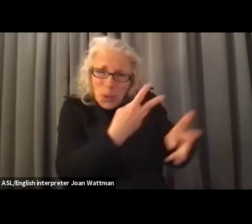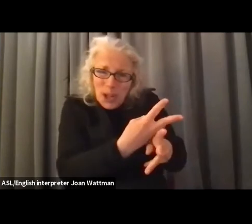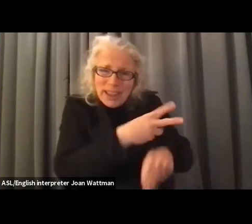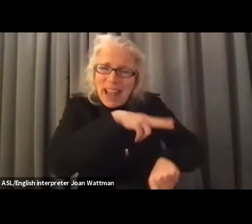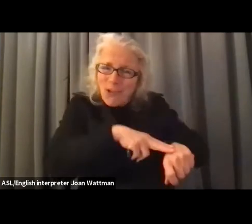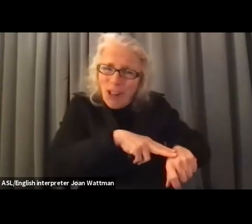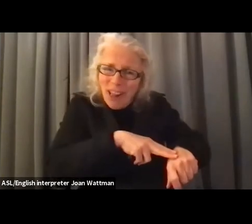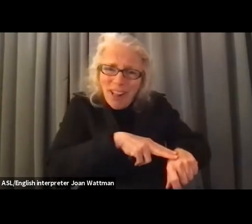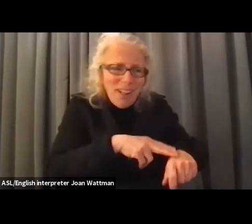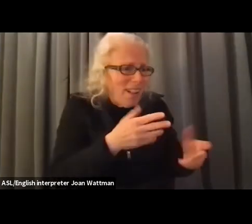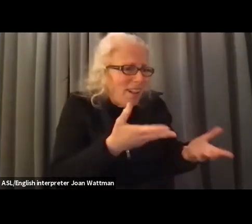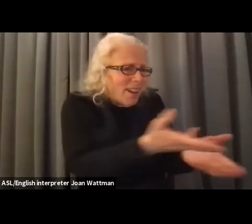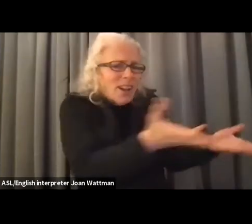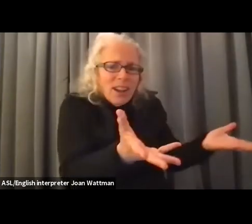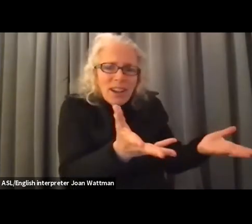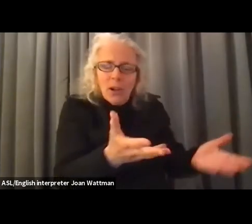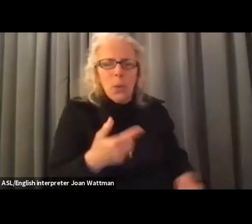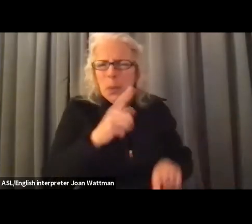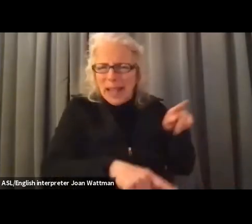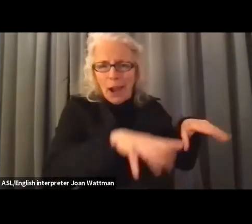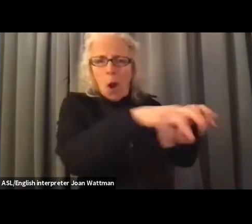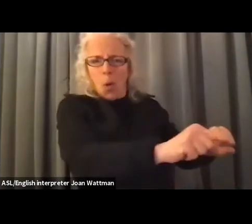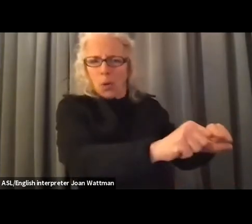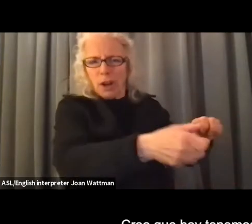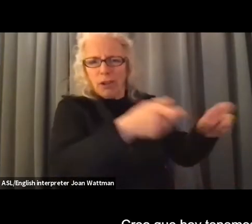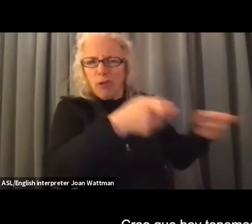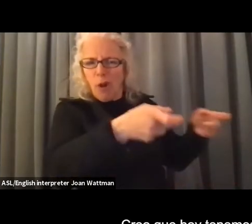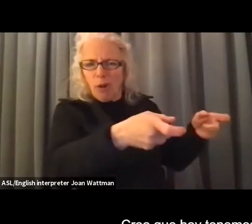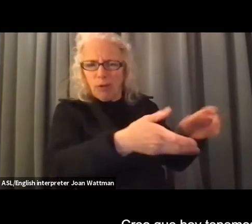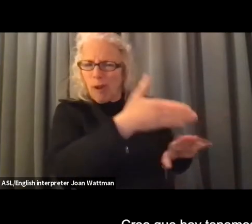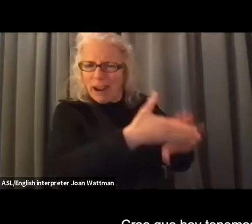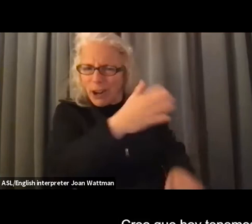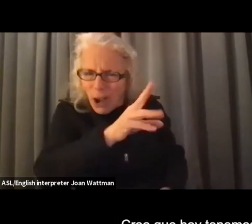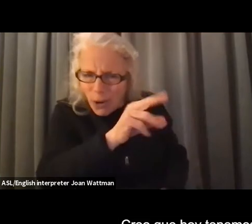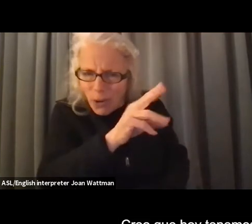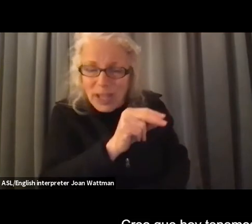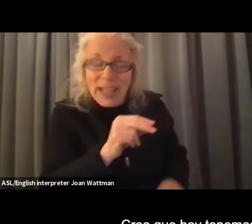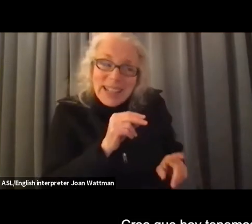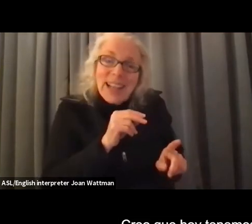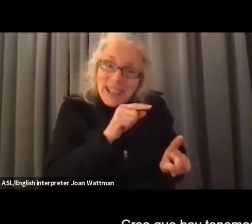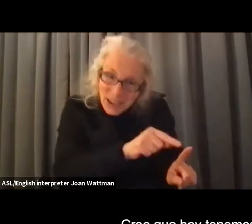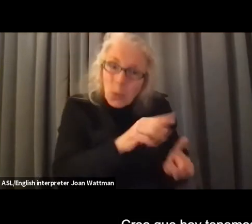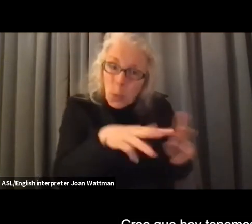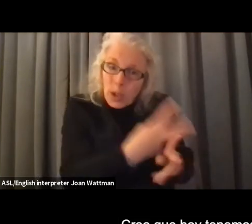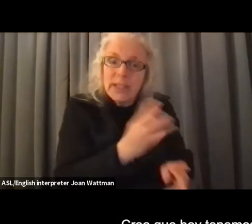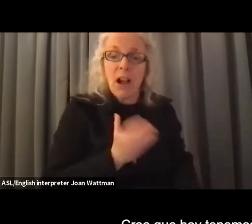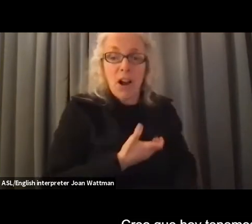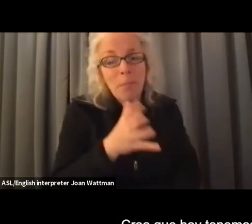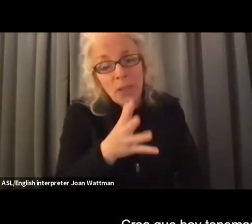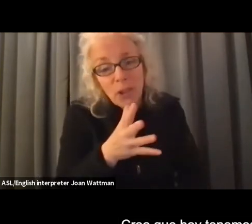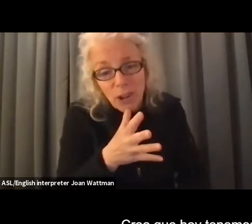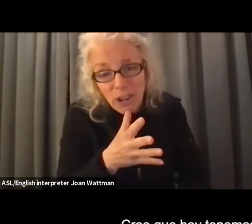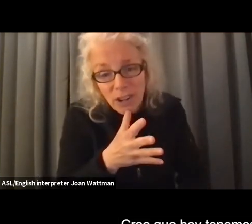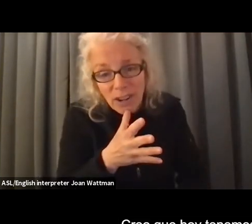madre mayor de todos nosotros, creo que nos pone hoy en una